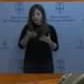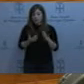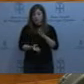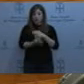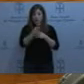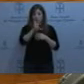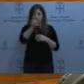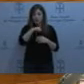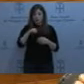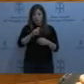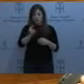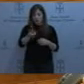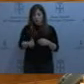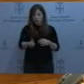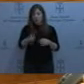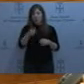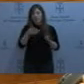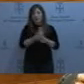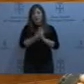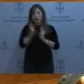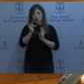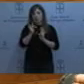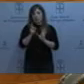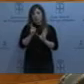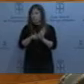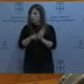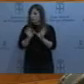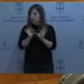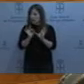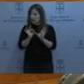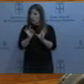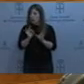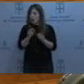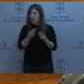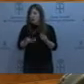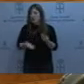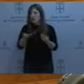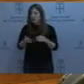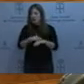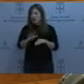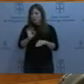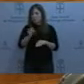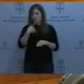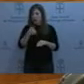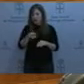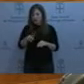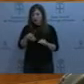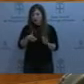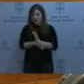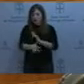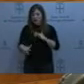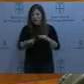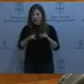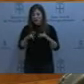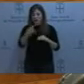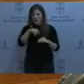convenía no interferir con esencialismos y procurar que eso vaya con dinámicas que no